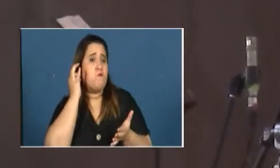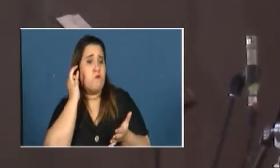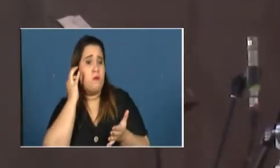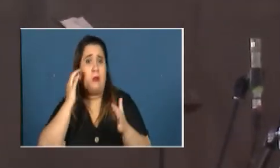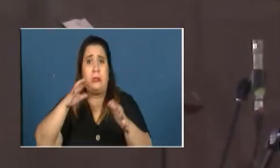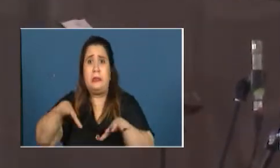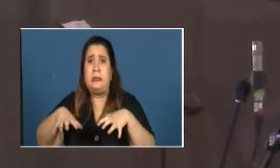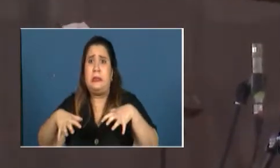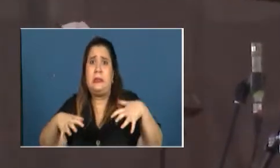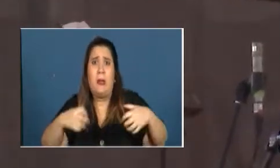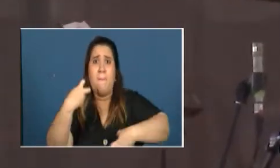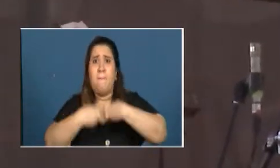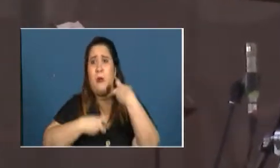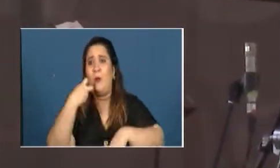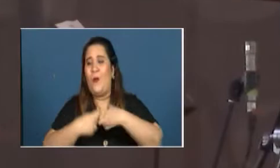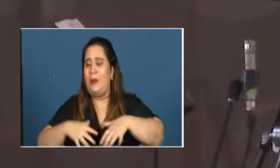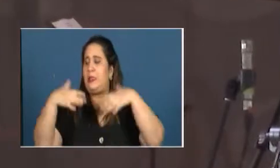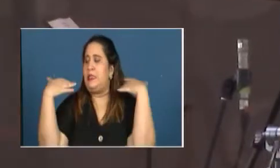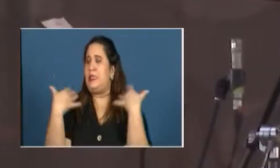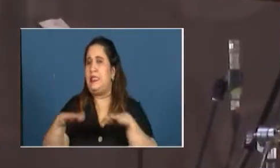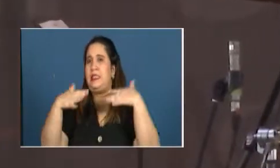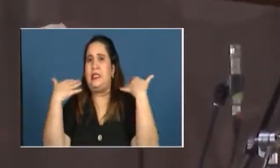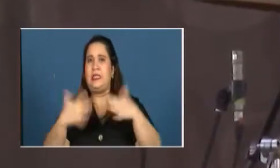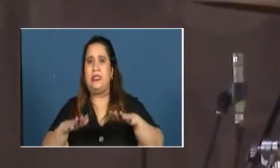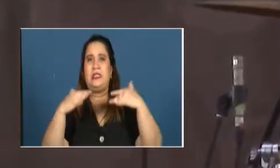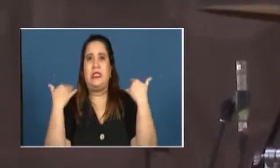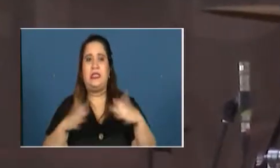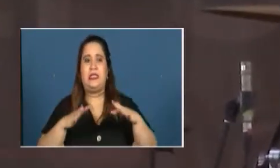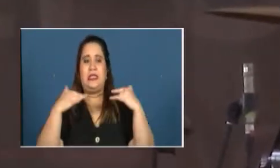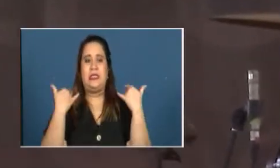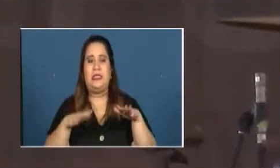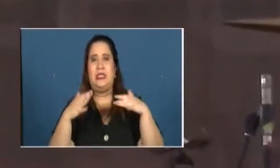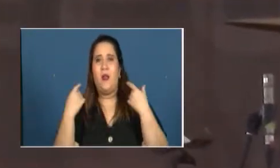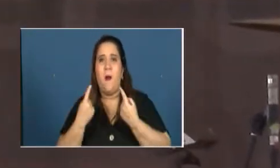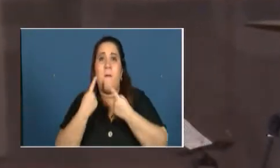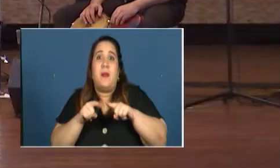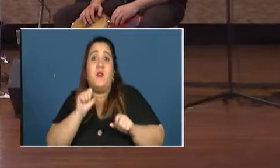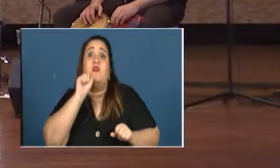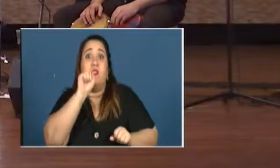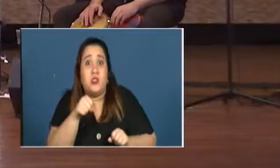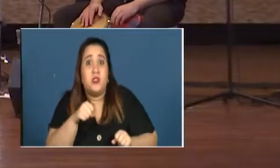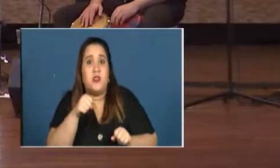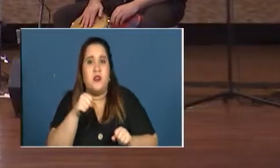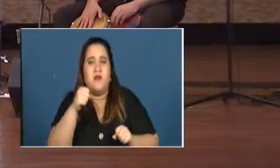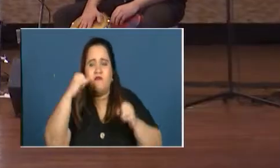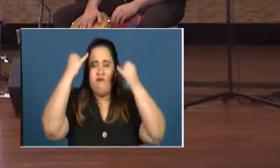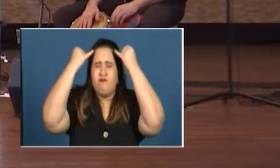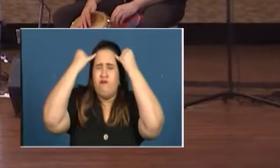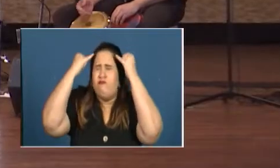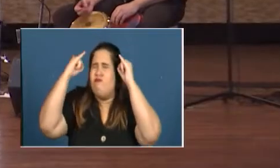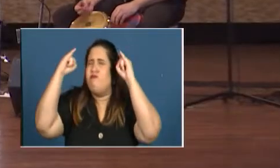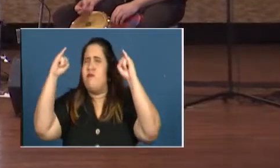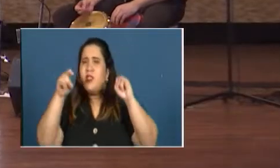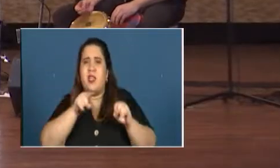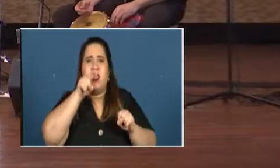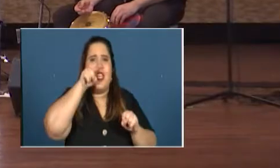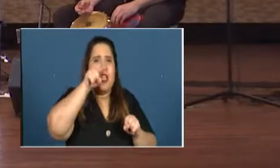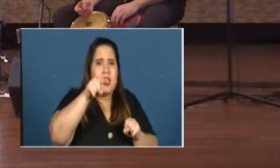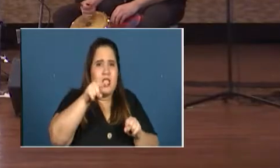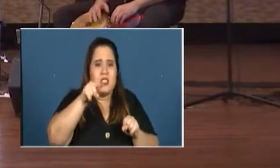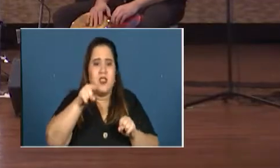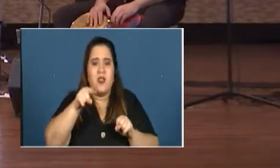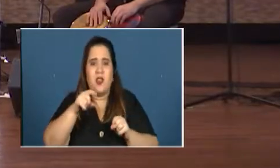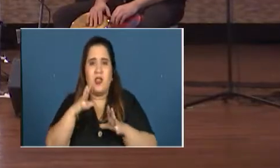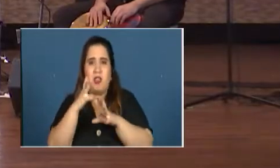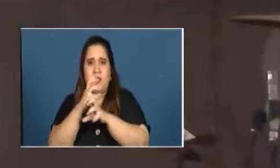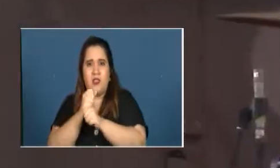terremoto, tiembla la tierra y todo lo demás. Mentira. Pero sí, me inspiré en esta chica y